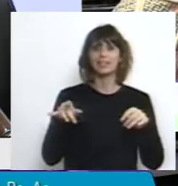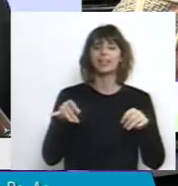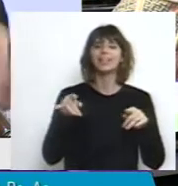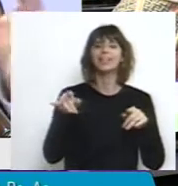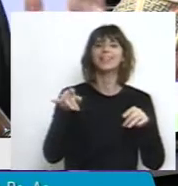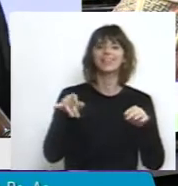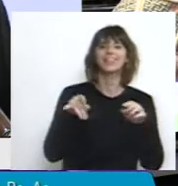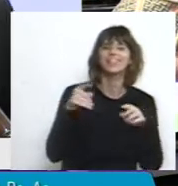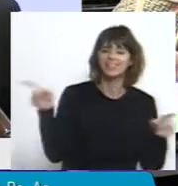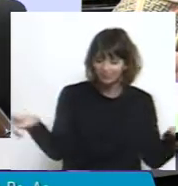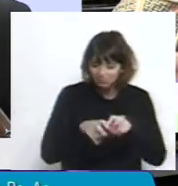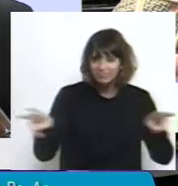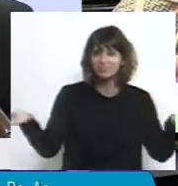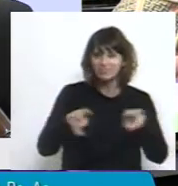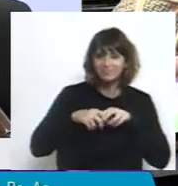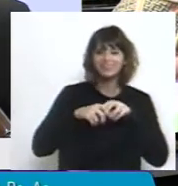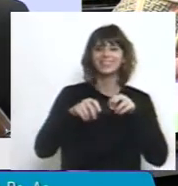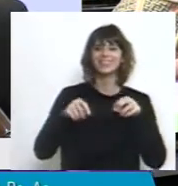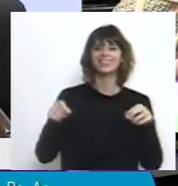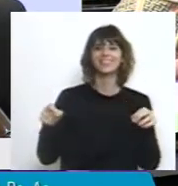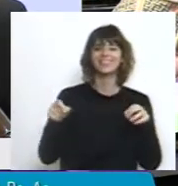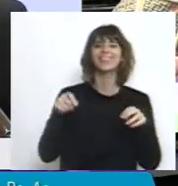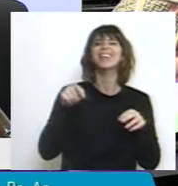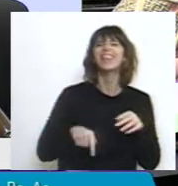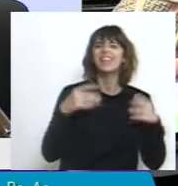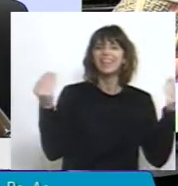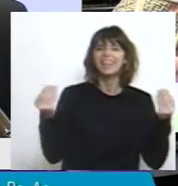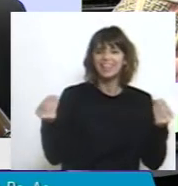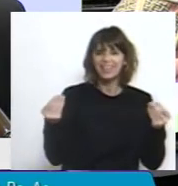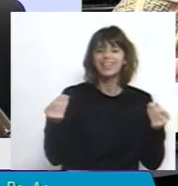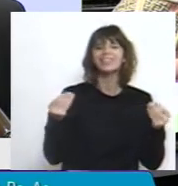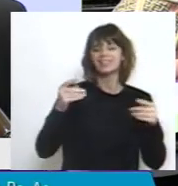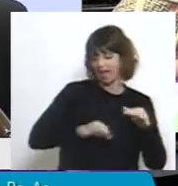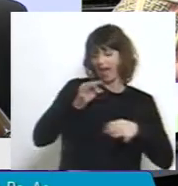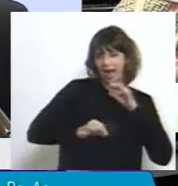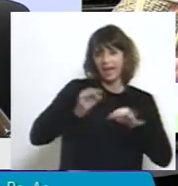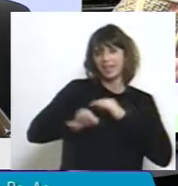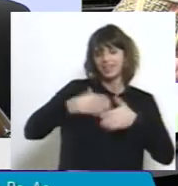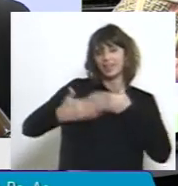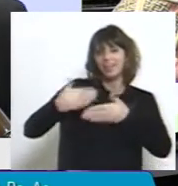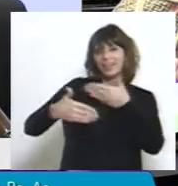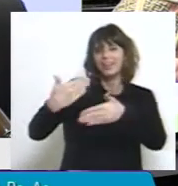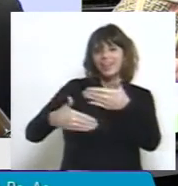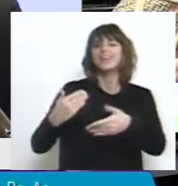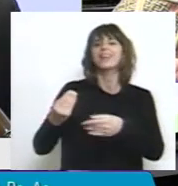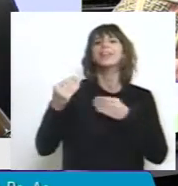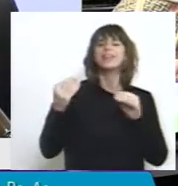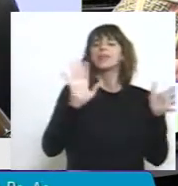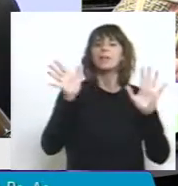Bueno, la recaudación lo que prevé es un crecimiento habitual, año tras año, interanual, que bordea